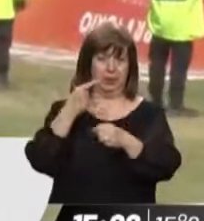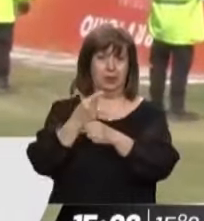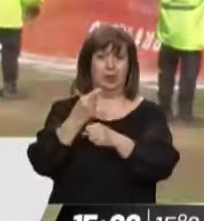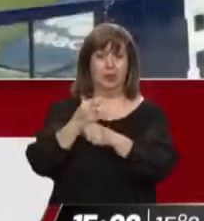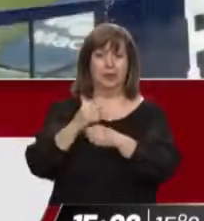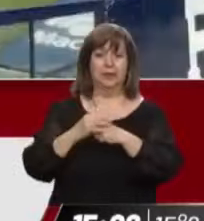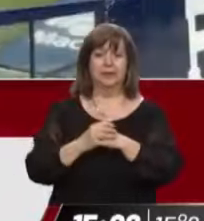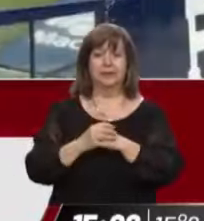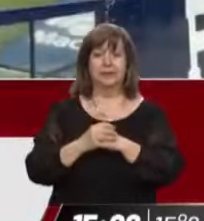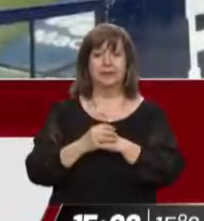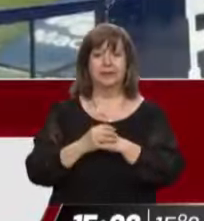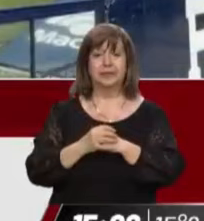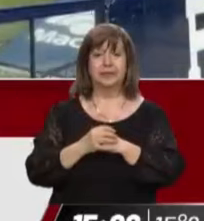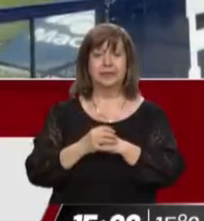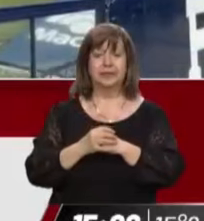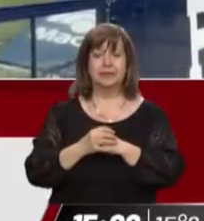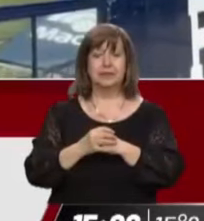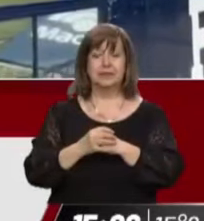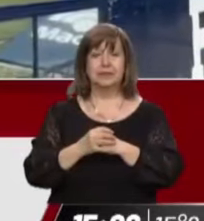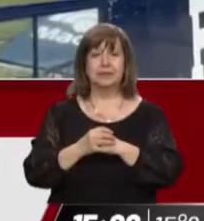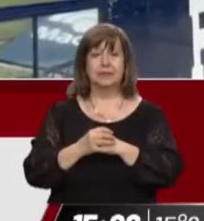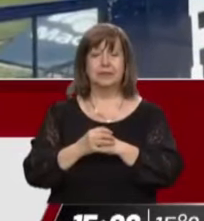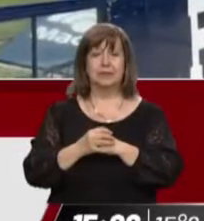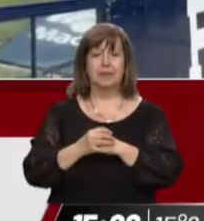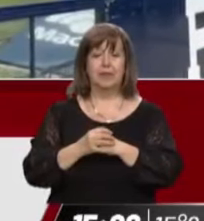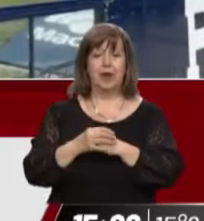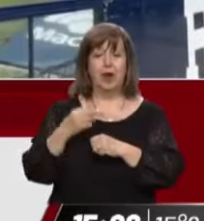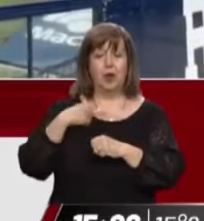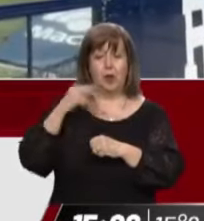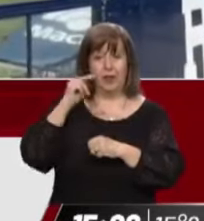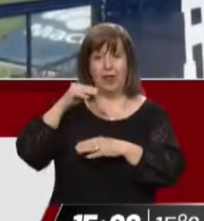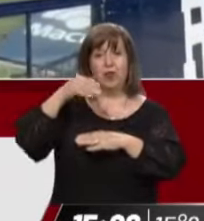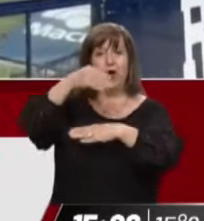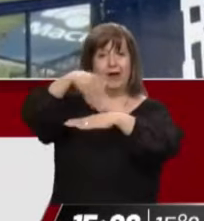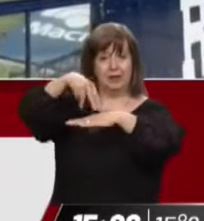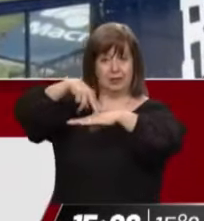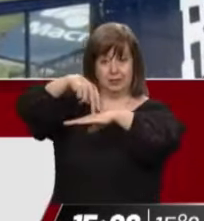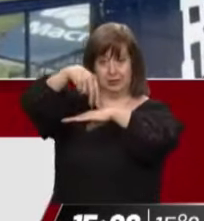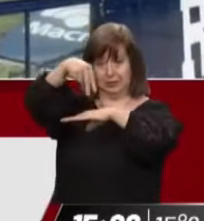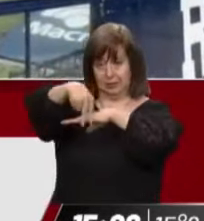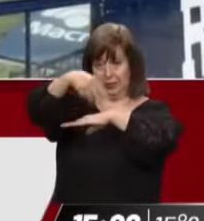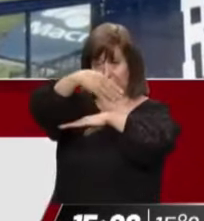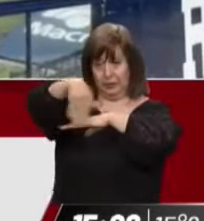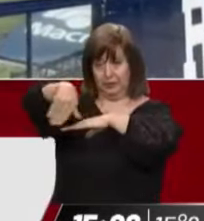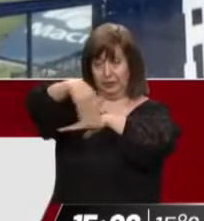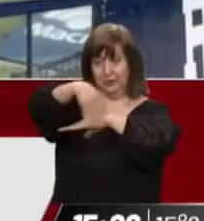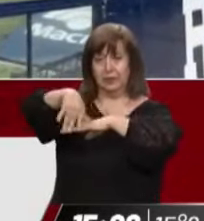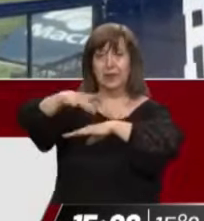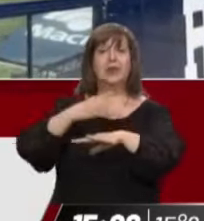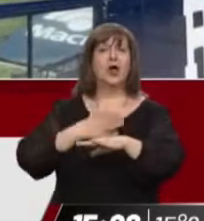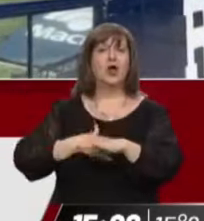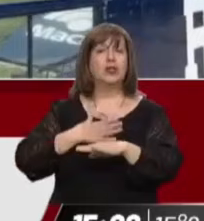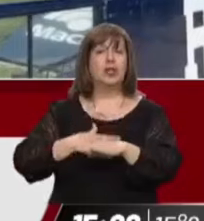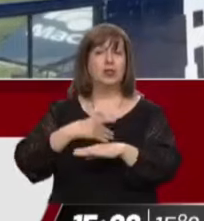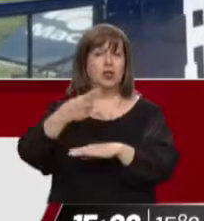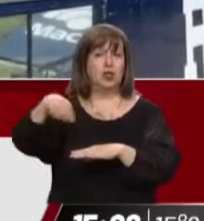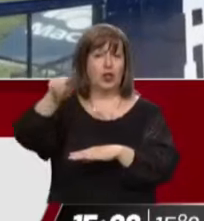lepra. Pero, porque aparte la fosa es bastante profunda, le digo. ¿Cómo estamos? ¿Están contentos?